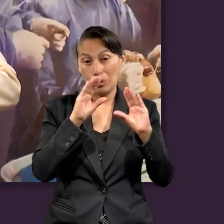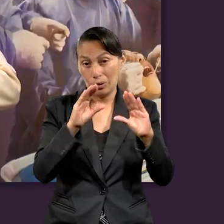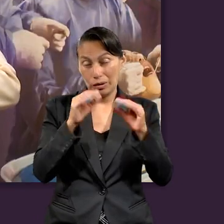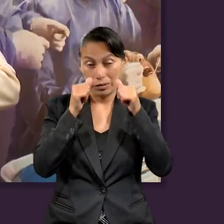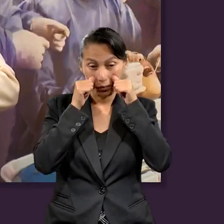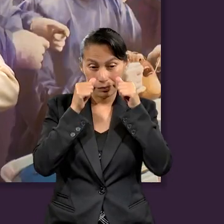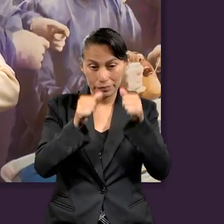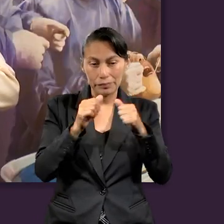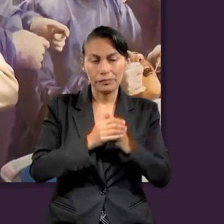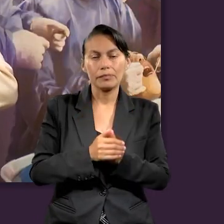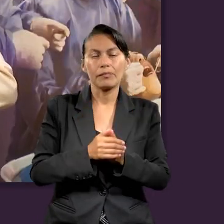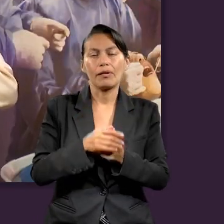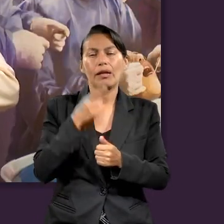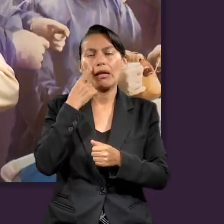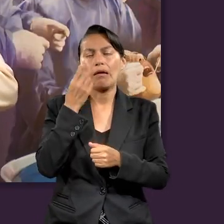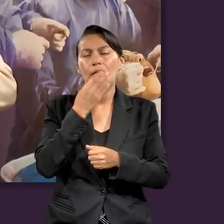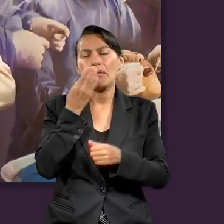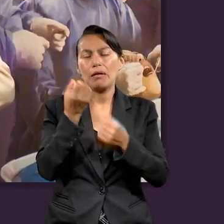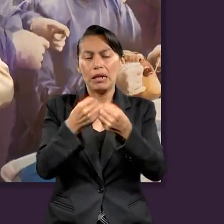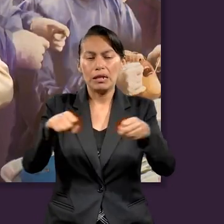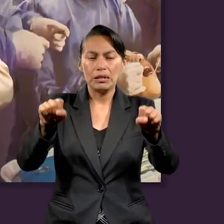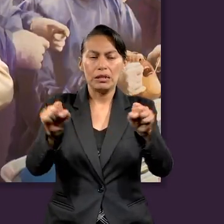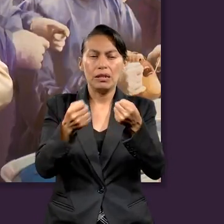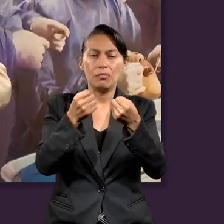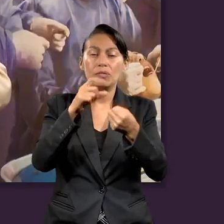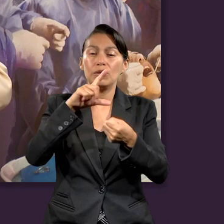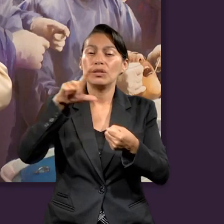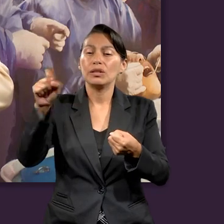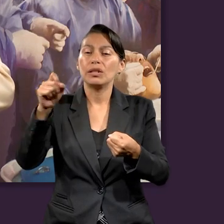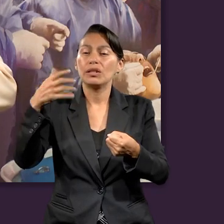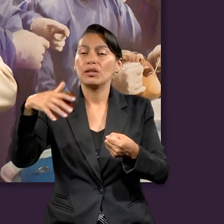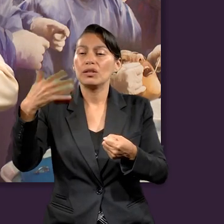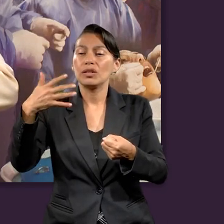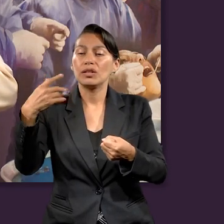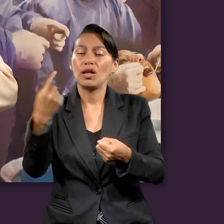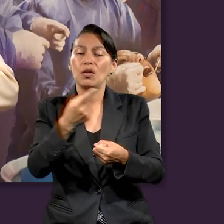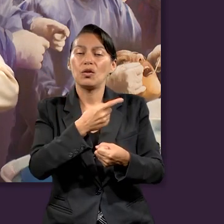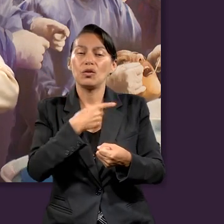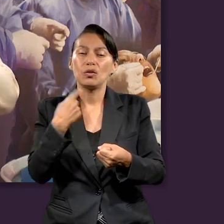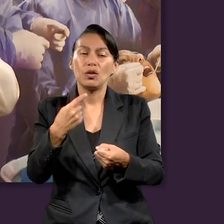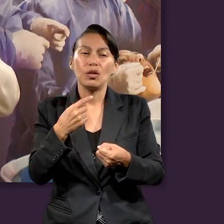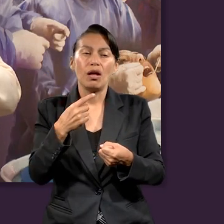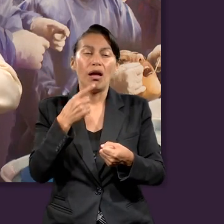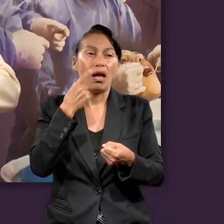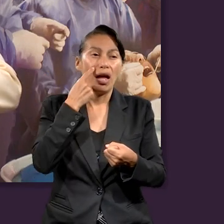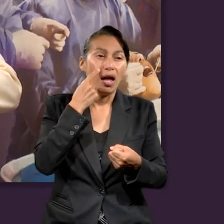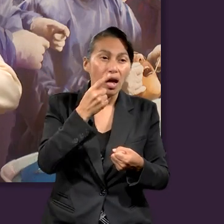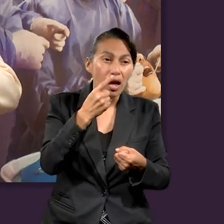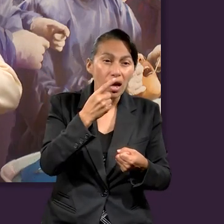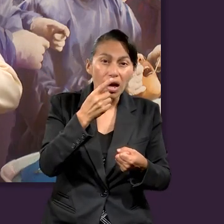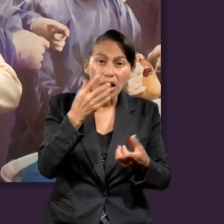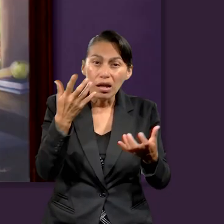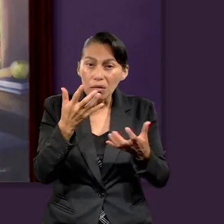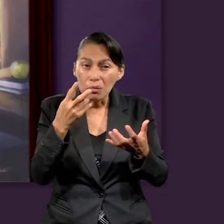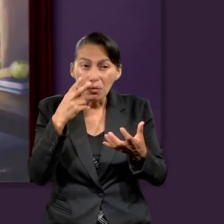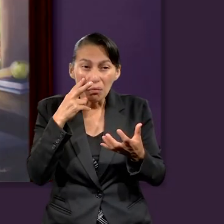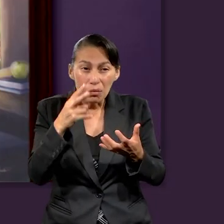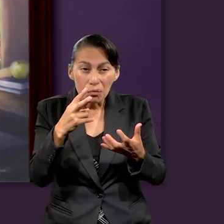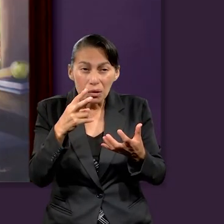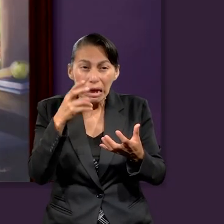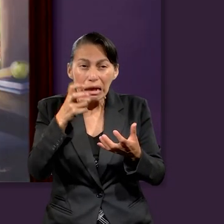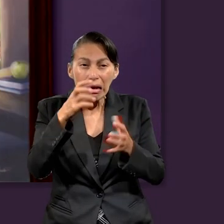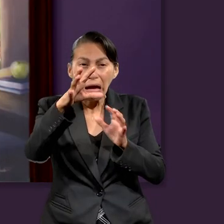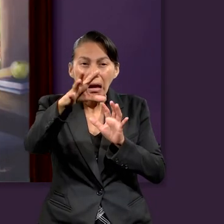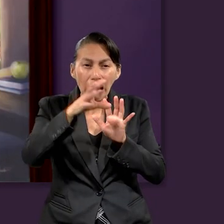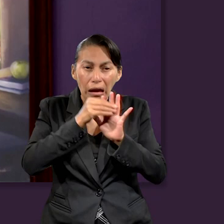y aquí es donde viene lo que dice Salmo 115, que seremos semejantes a lo que adoramos y vamos y